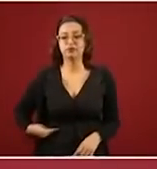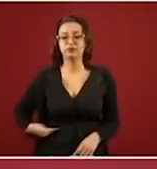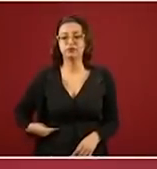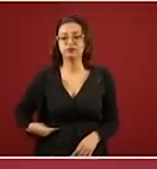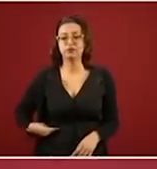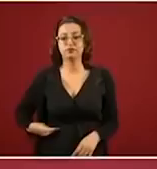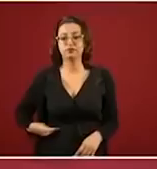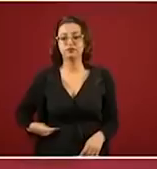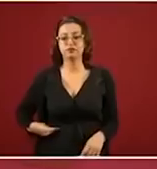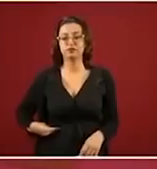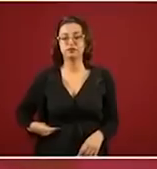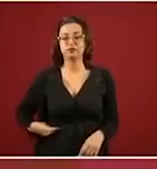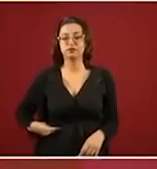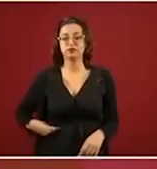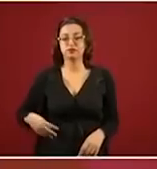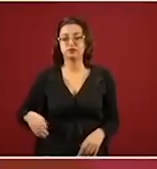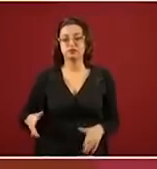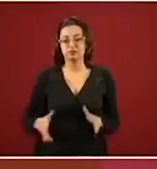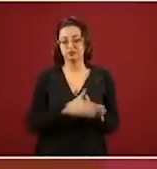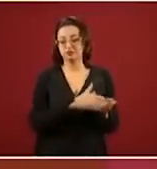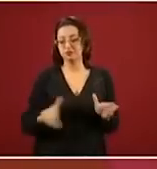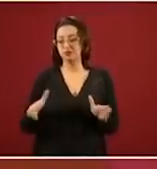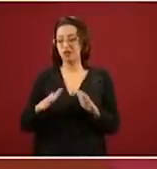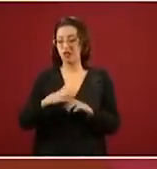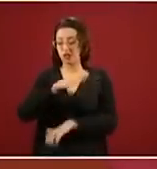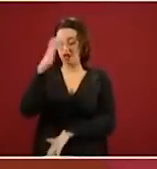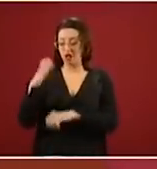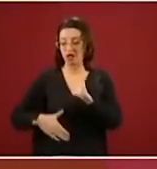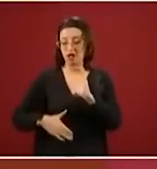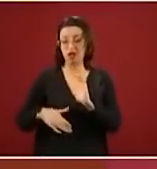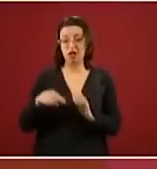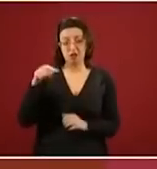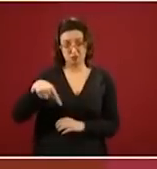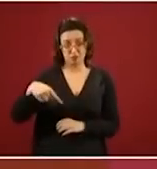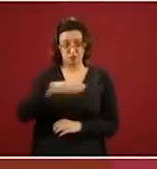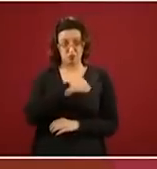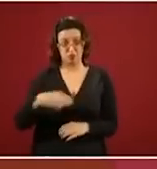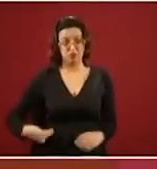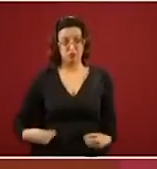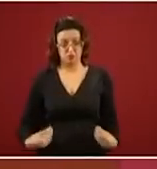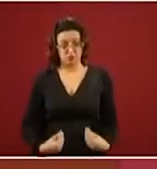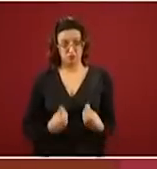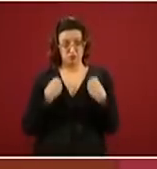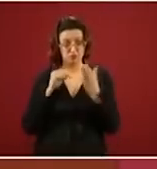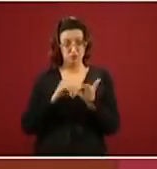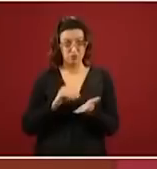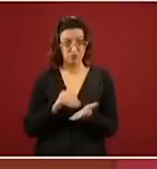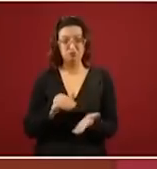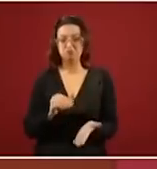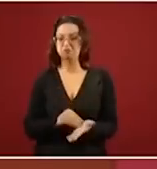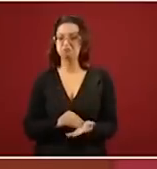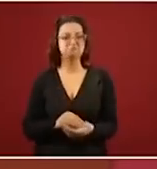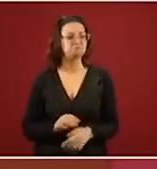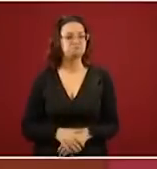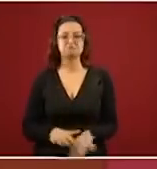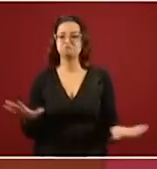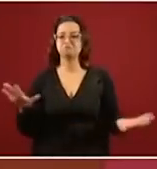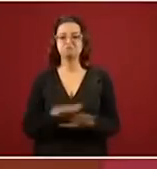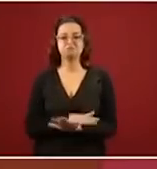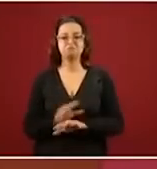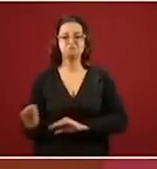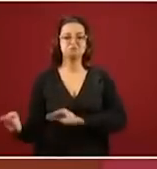terminaba y ya no se quedaba a vivir en el municipio mínimo a la